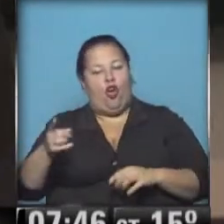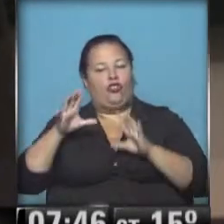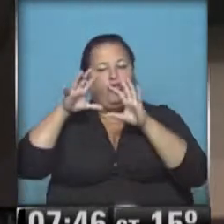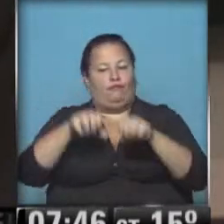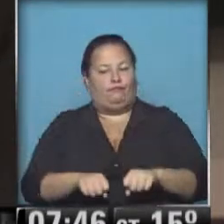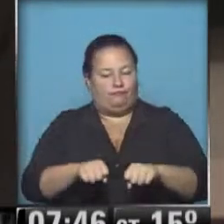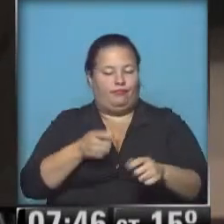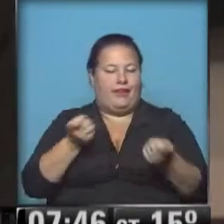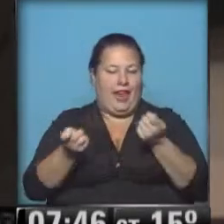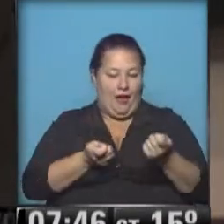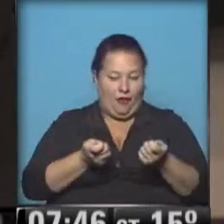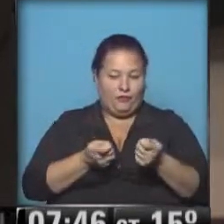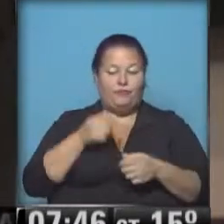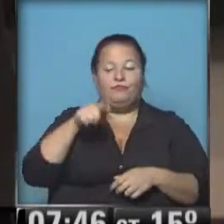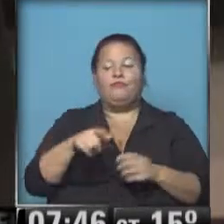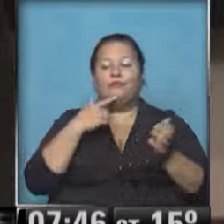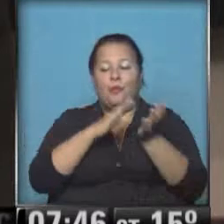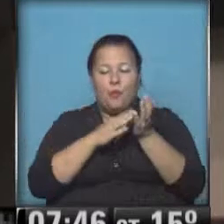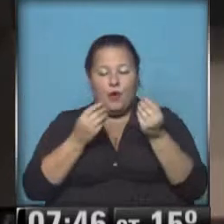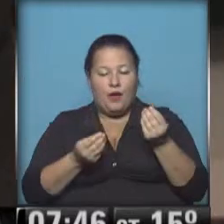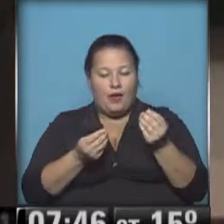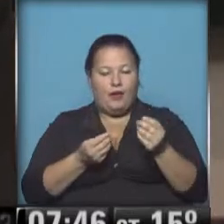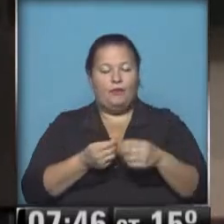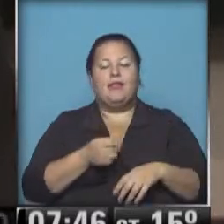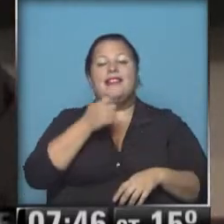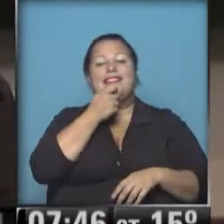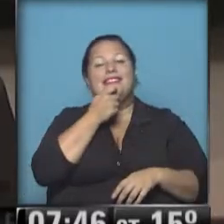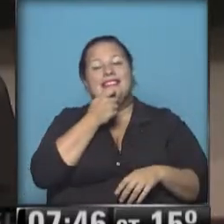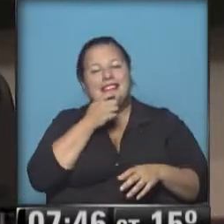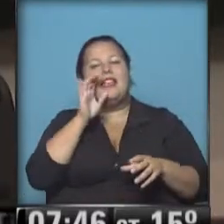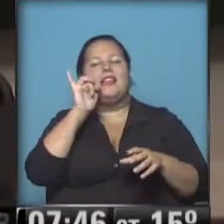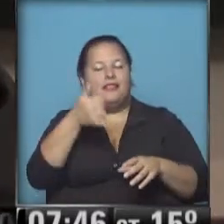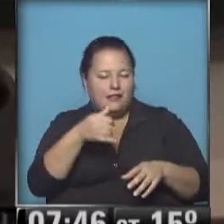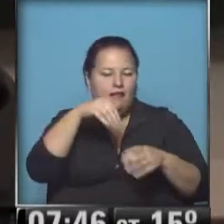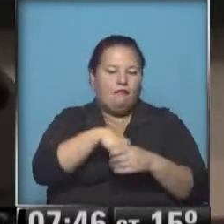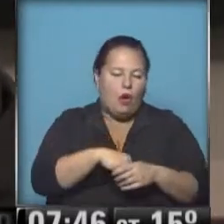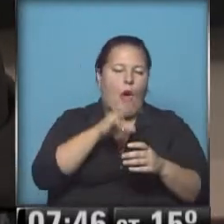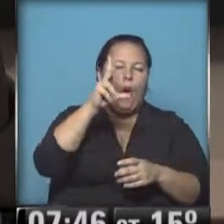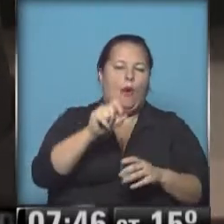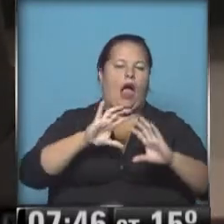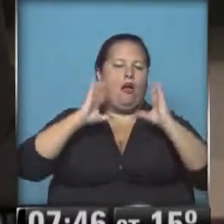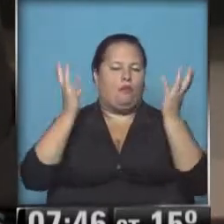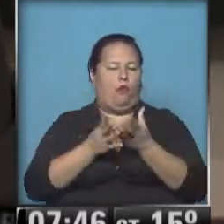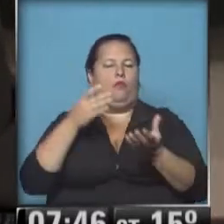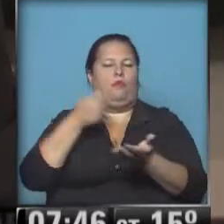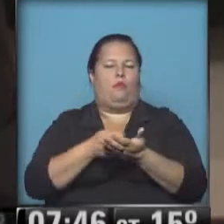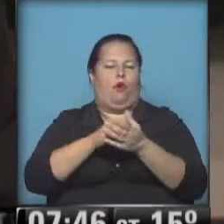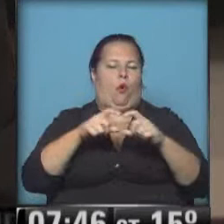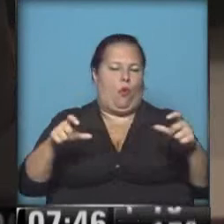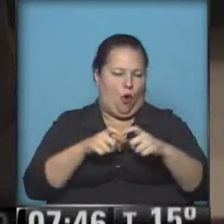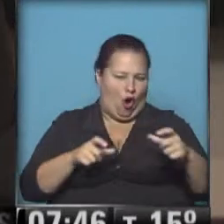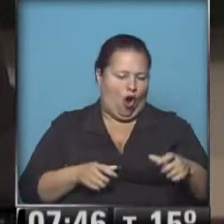tipo de operaciones entre cayó el argumento es que si participaron bancos internacionales en la colocación del título